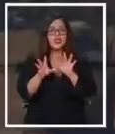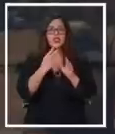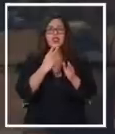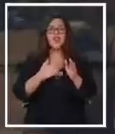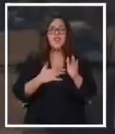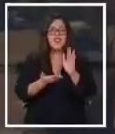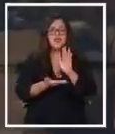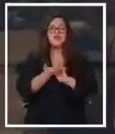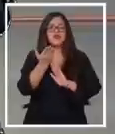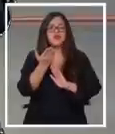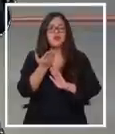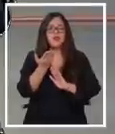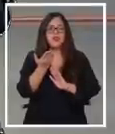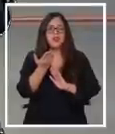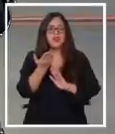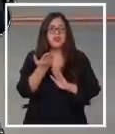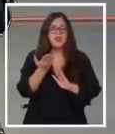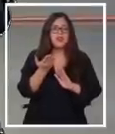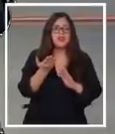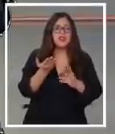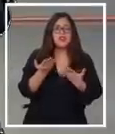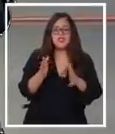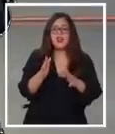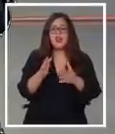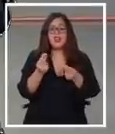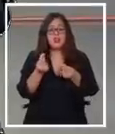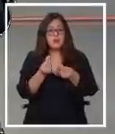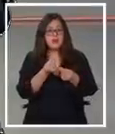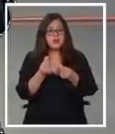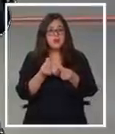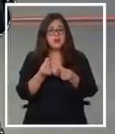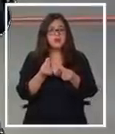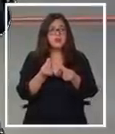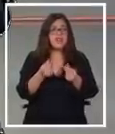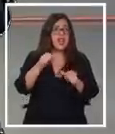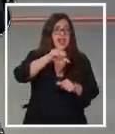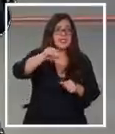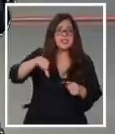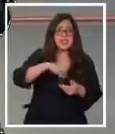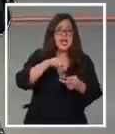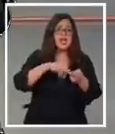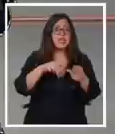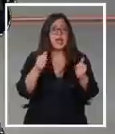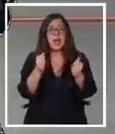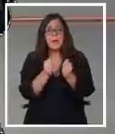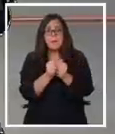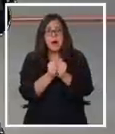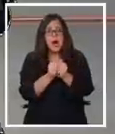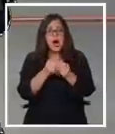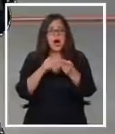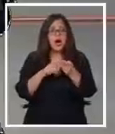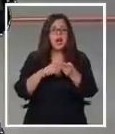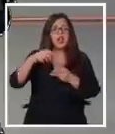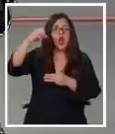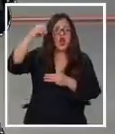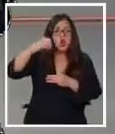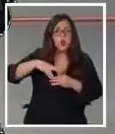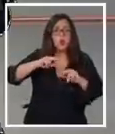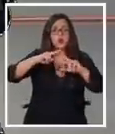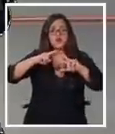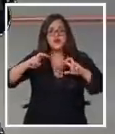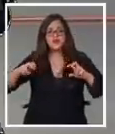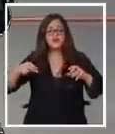el alza de los precios los cuentan los precios desde el aceite el pan hasta la electricidad de